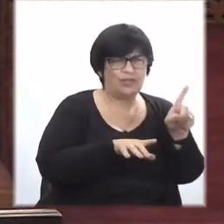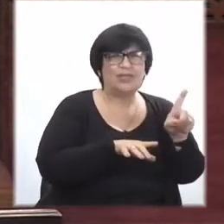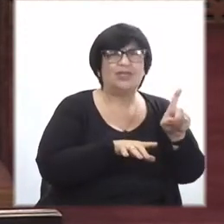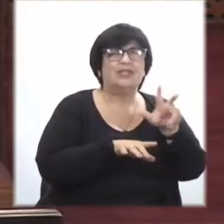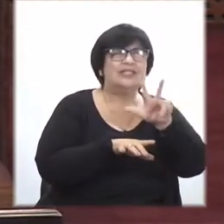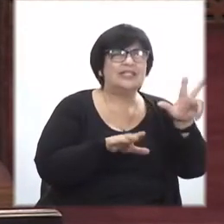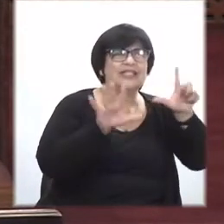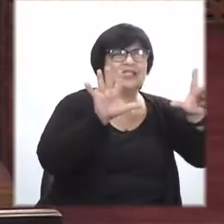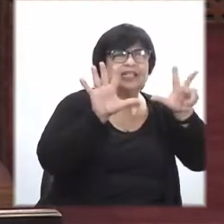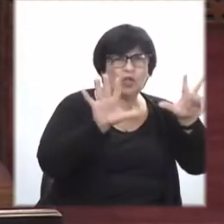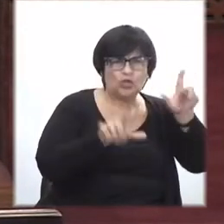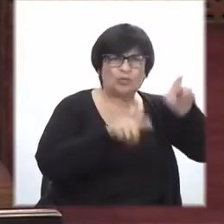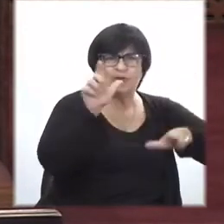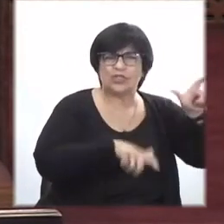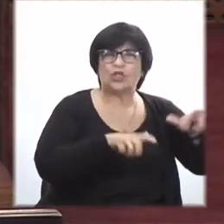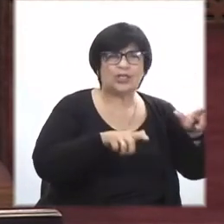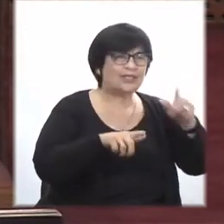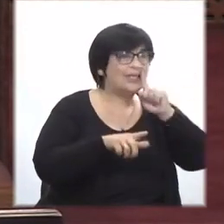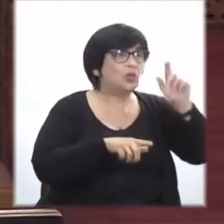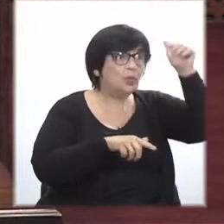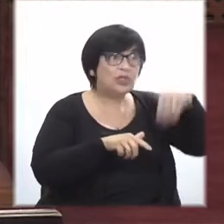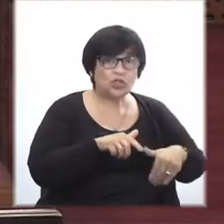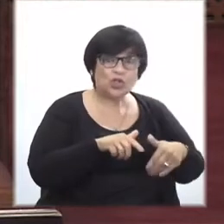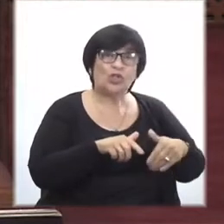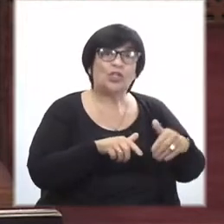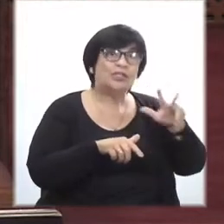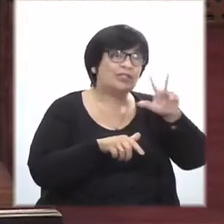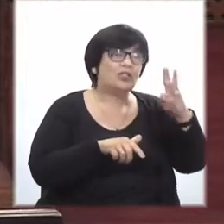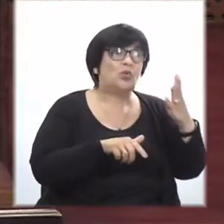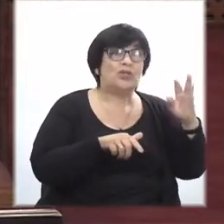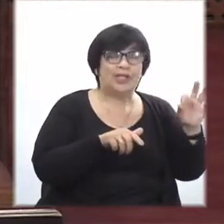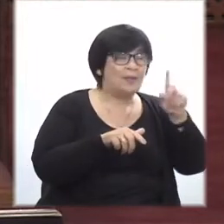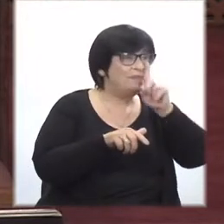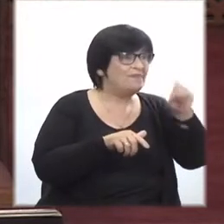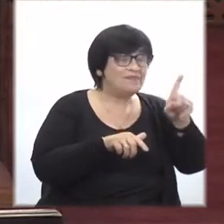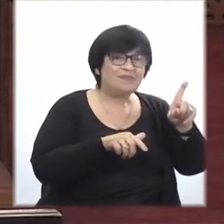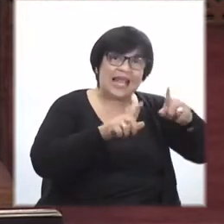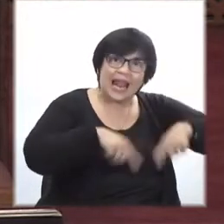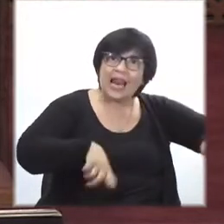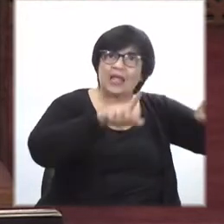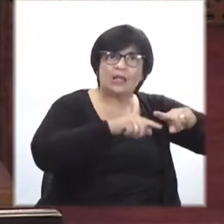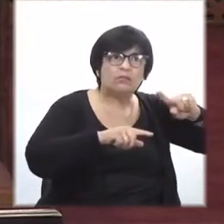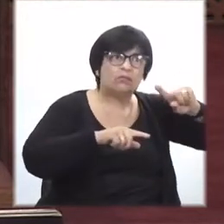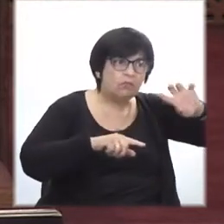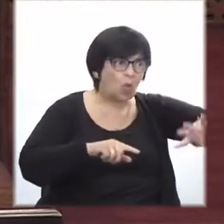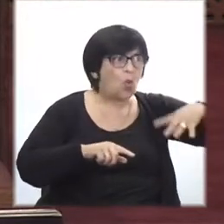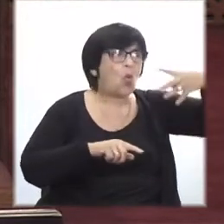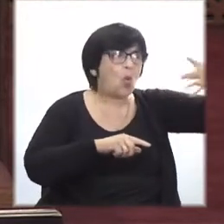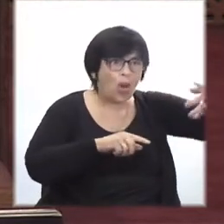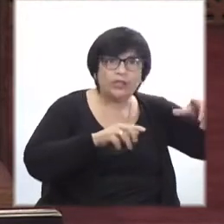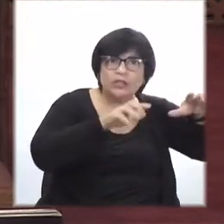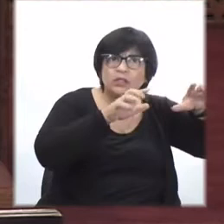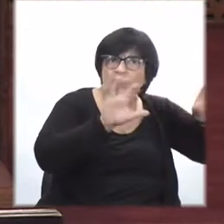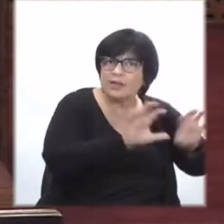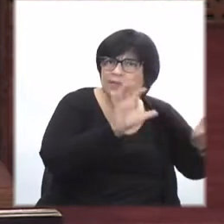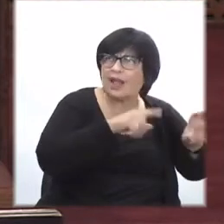38.378 personas en 1.134.000 hectáreas. Prácticamente 4 veces más empleo en la agricultura que en